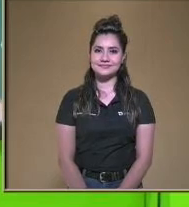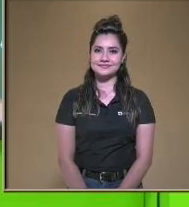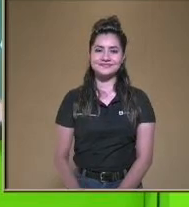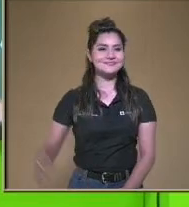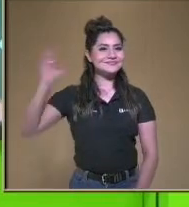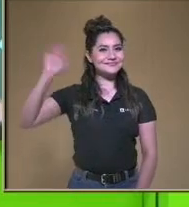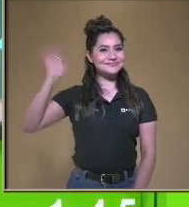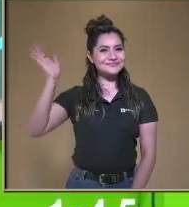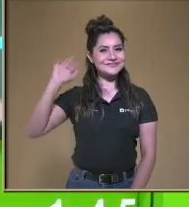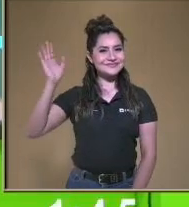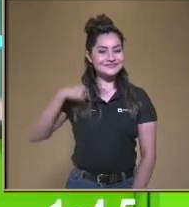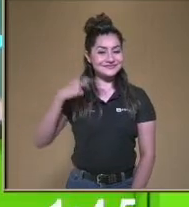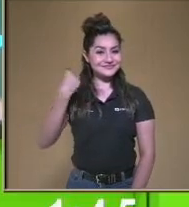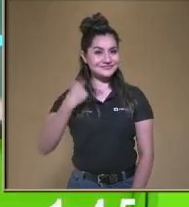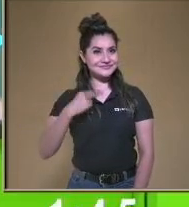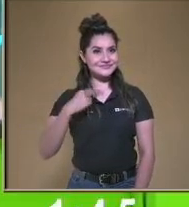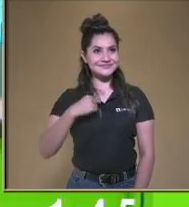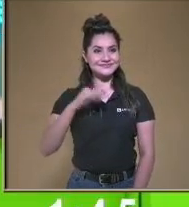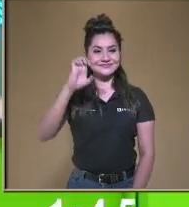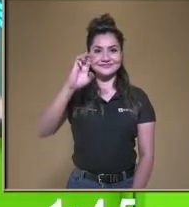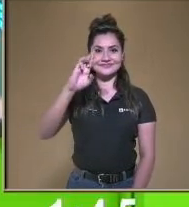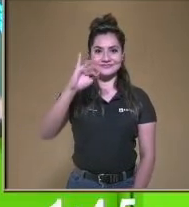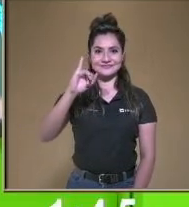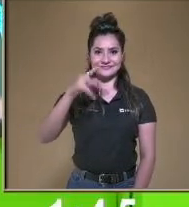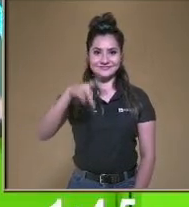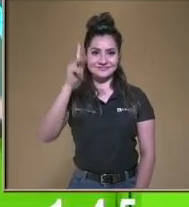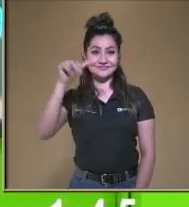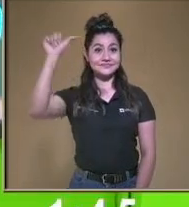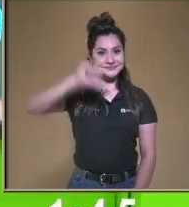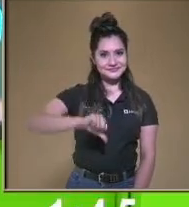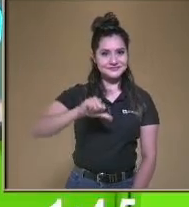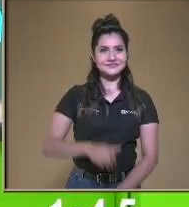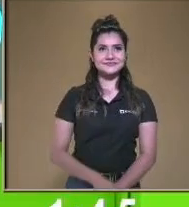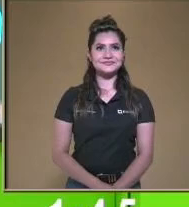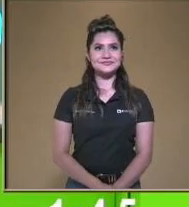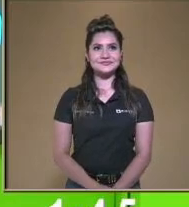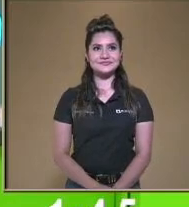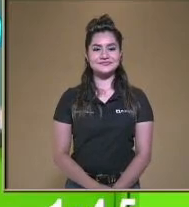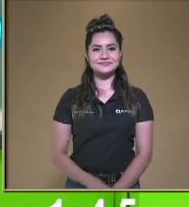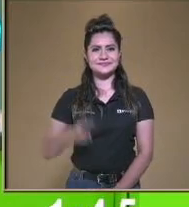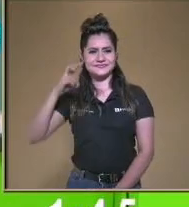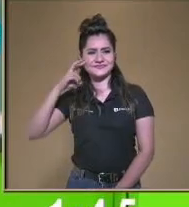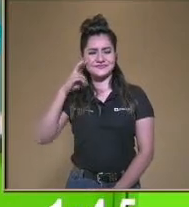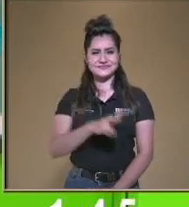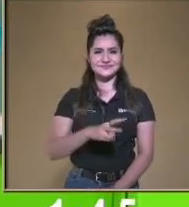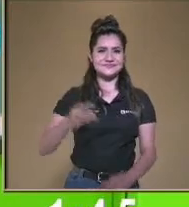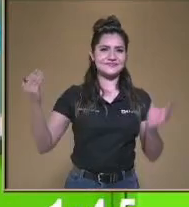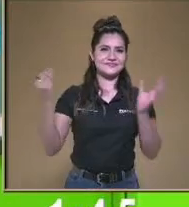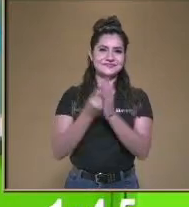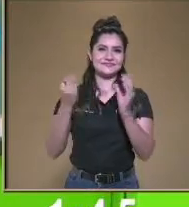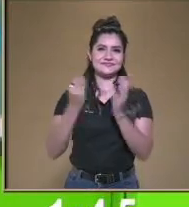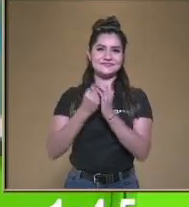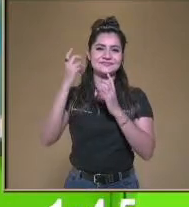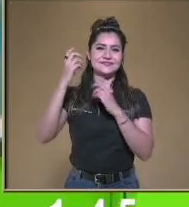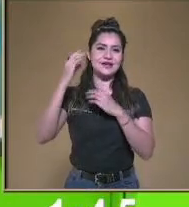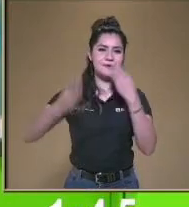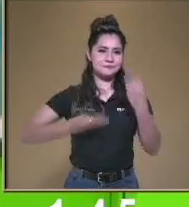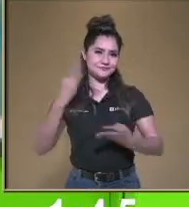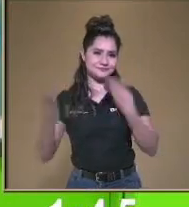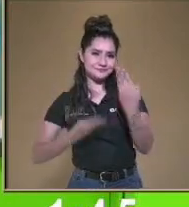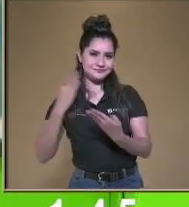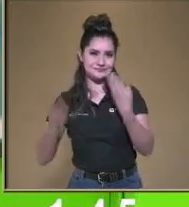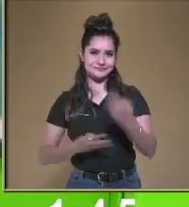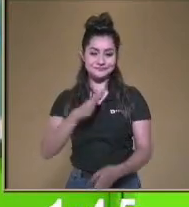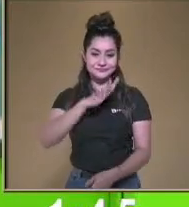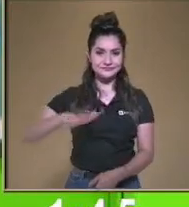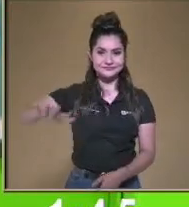Hola, ¿qué tal? Mi nombre es Eric Villanueva y el día de hoy vamos a ver la clase de danza jazz. Para todas